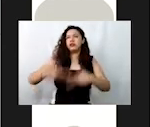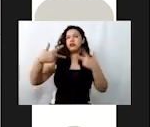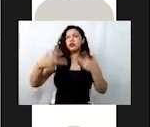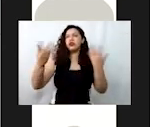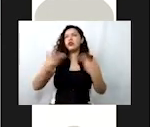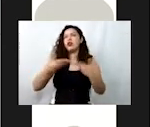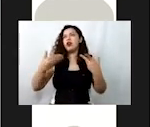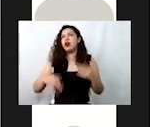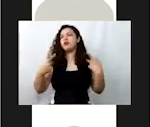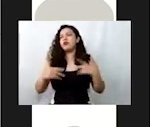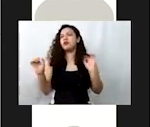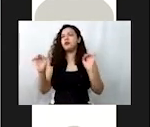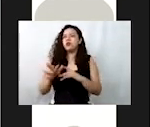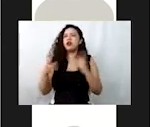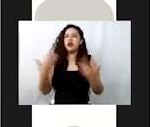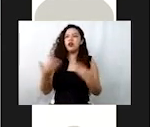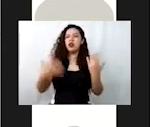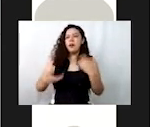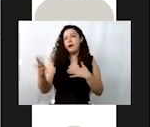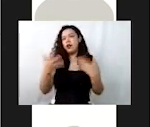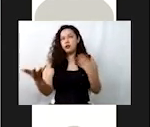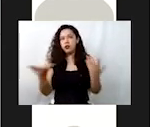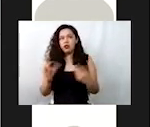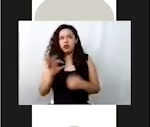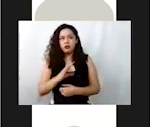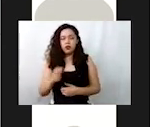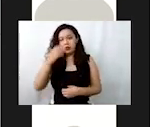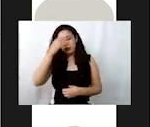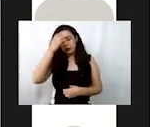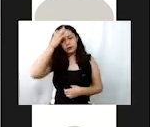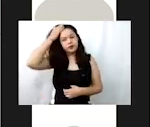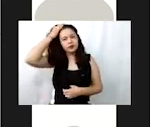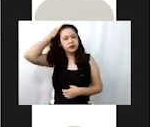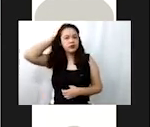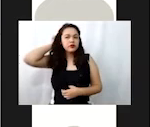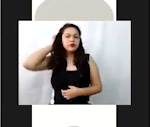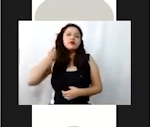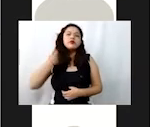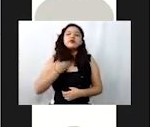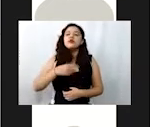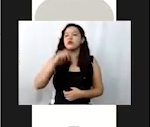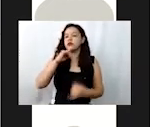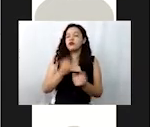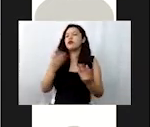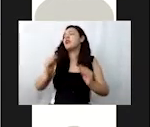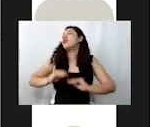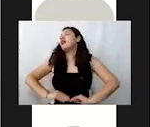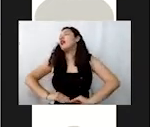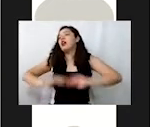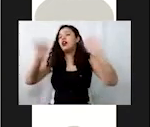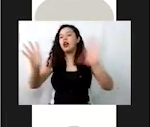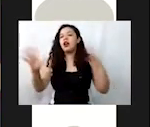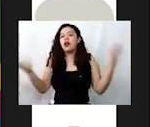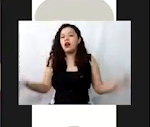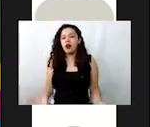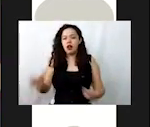más o menos se está pudiendo hacer esto ya, también cuentan. Obviamente hubo un impacto severo